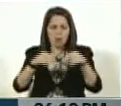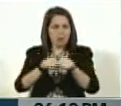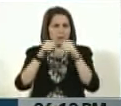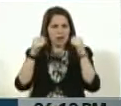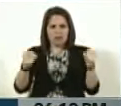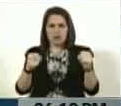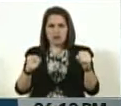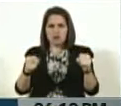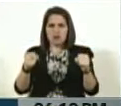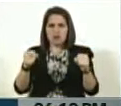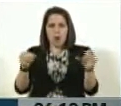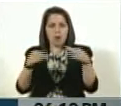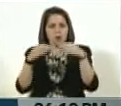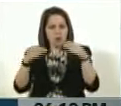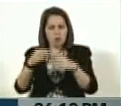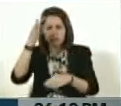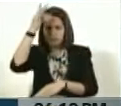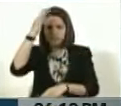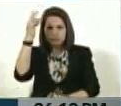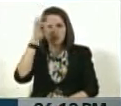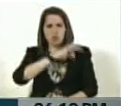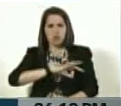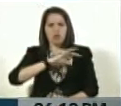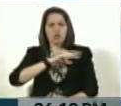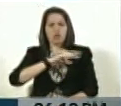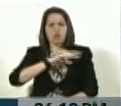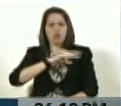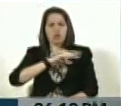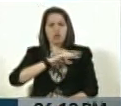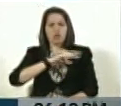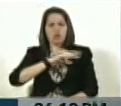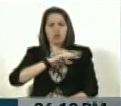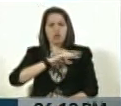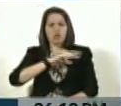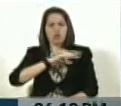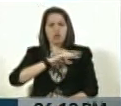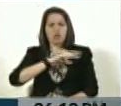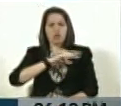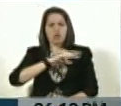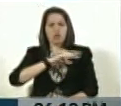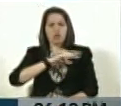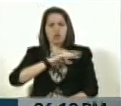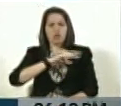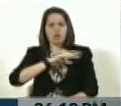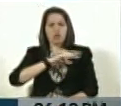comités de usuarios. Vamos a defendernos y organizarnos en